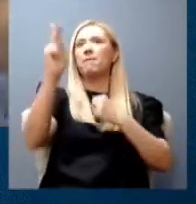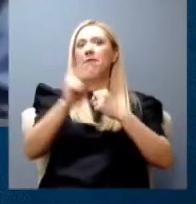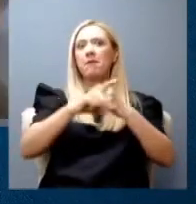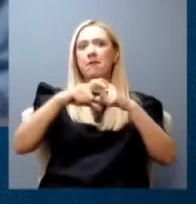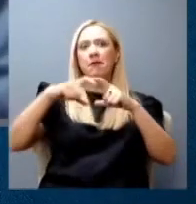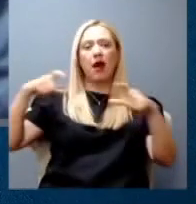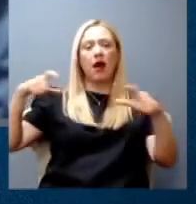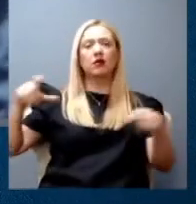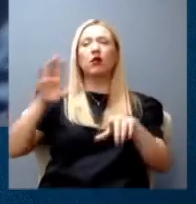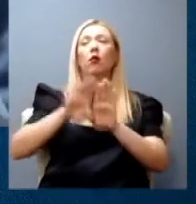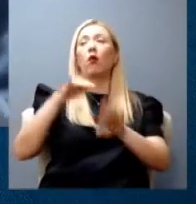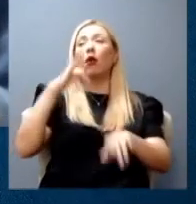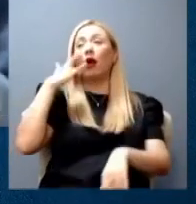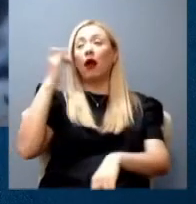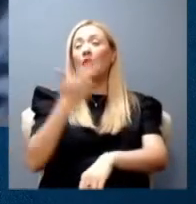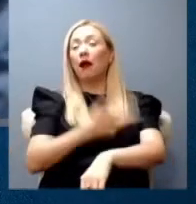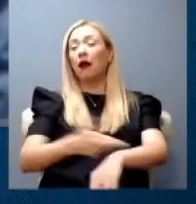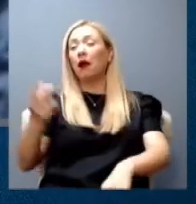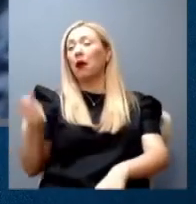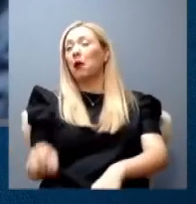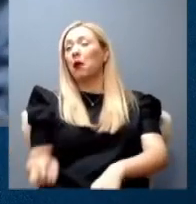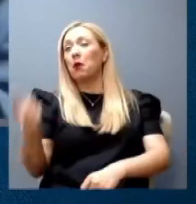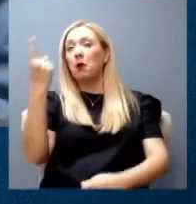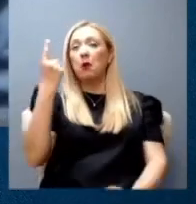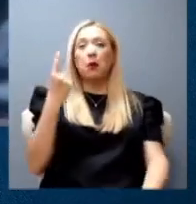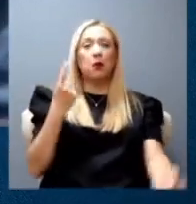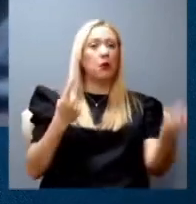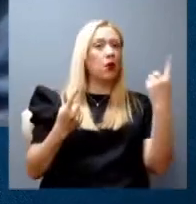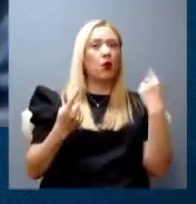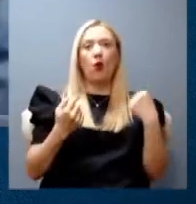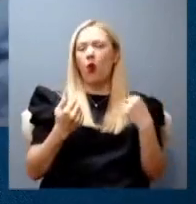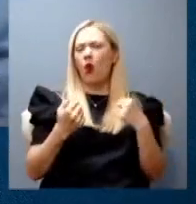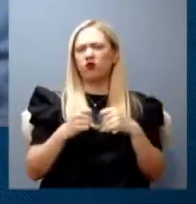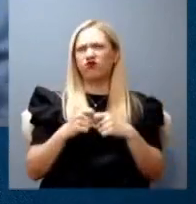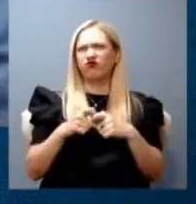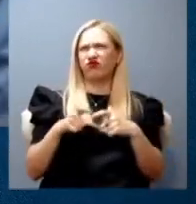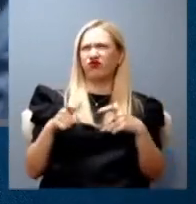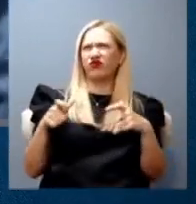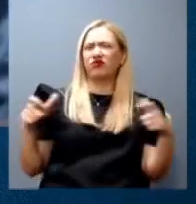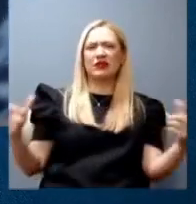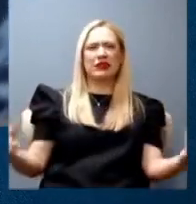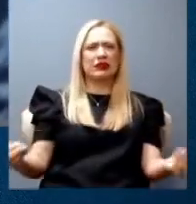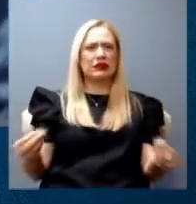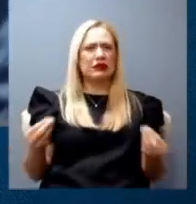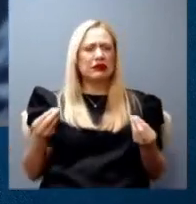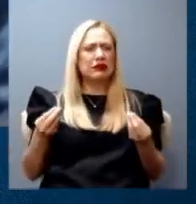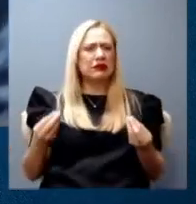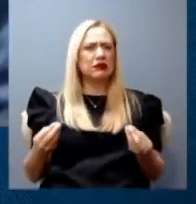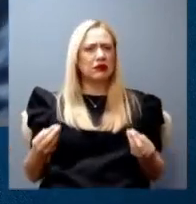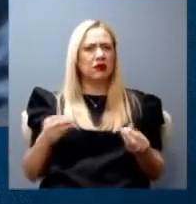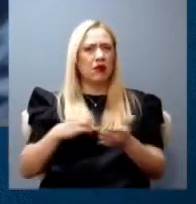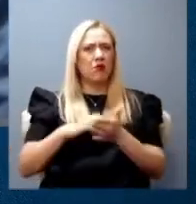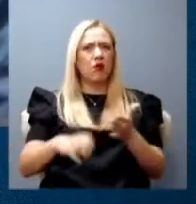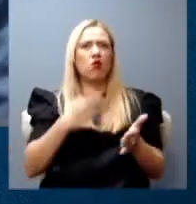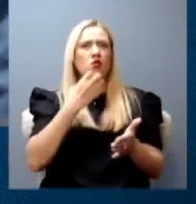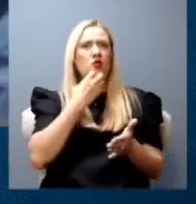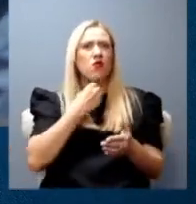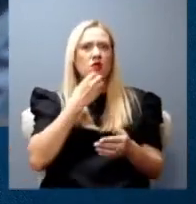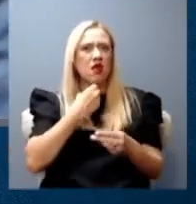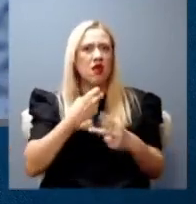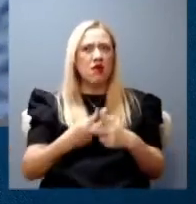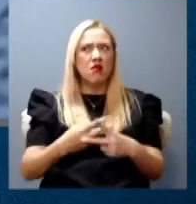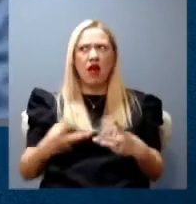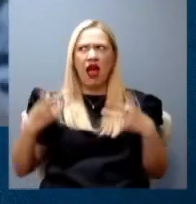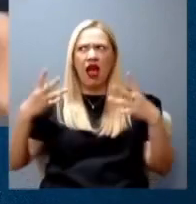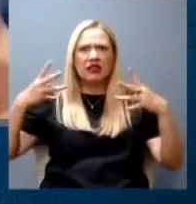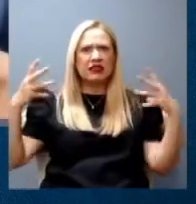aislados. Camila mencionaba el término de lo masivo, y entonces vemos cómo es importante también